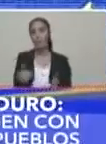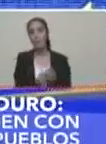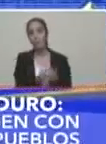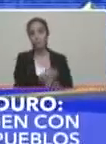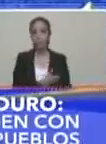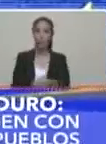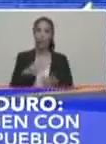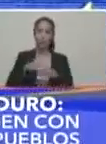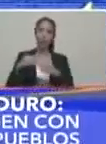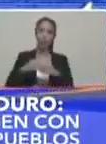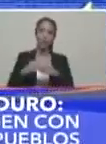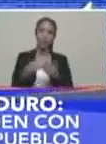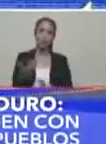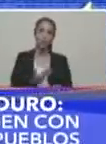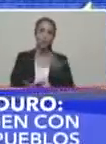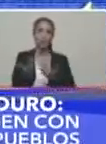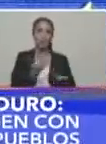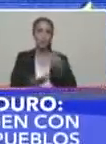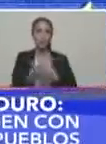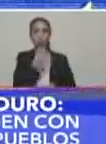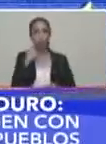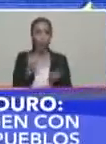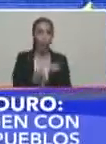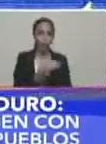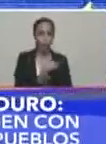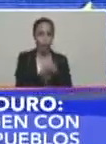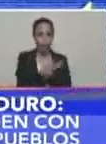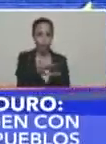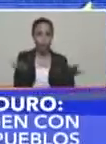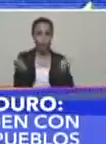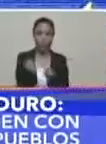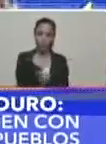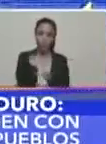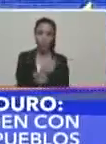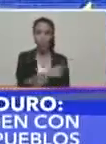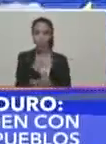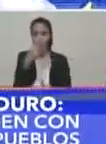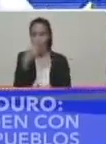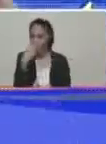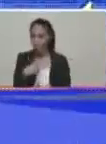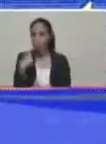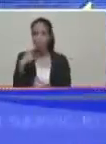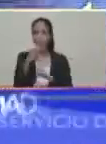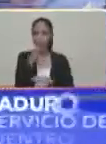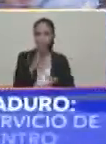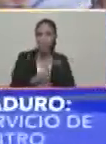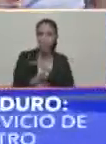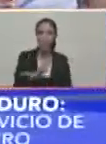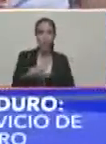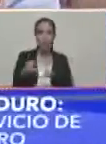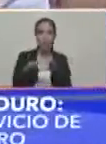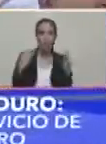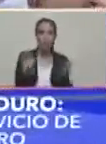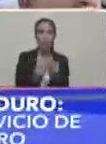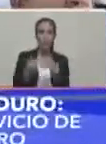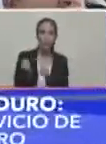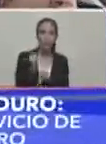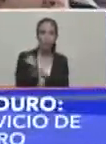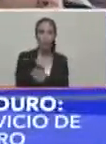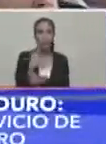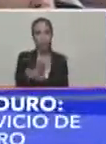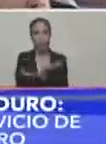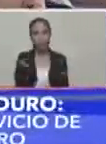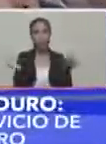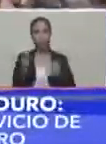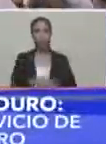120.000 millones de dólares invertidos en ¿quién? En el pueblo humilde, en el pueblo trabajador, en la familia, en la mujer, en el hogar, en quien